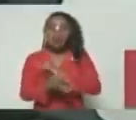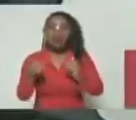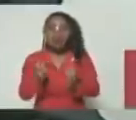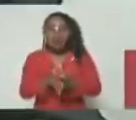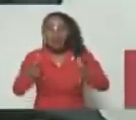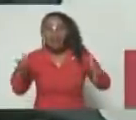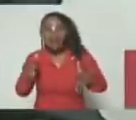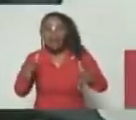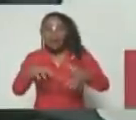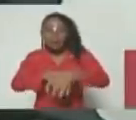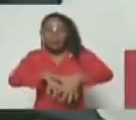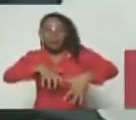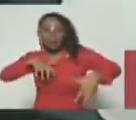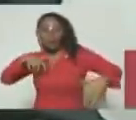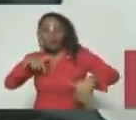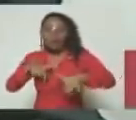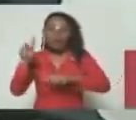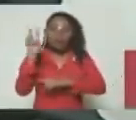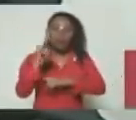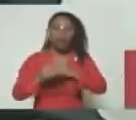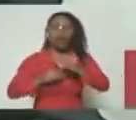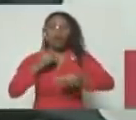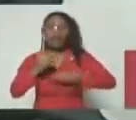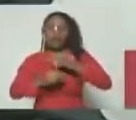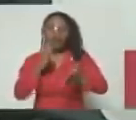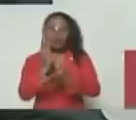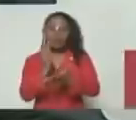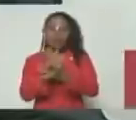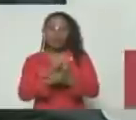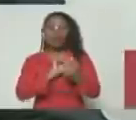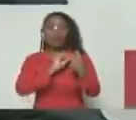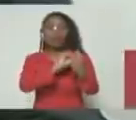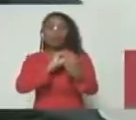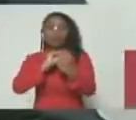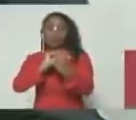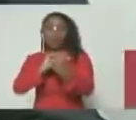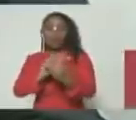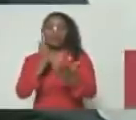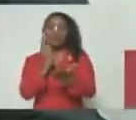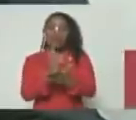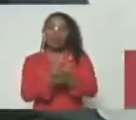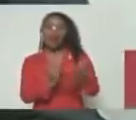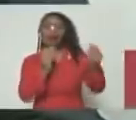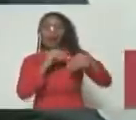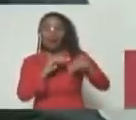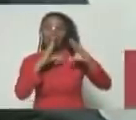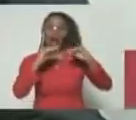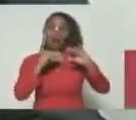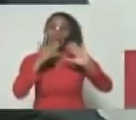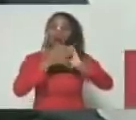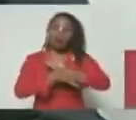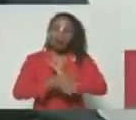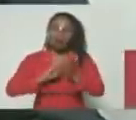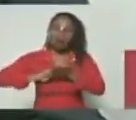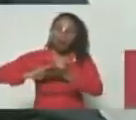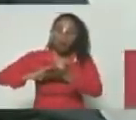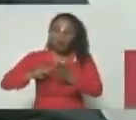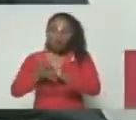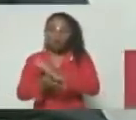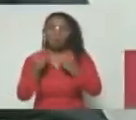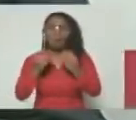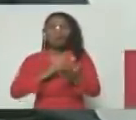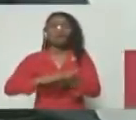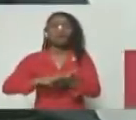de Venezuela hemos recurrido a la estrategia del diálogo y a la búsqueda de acuerdo para